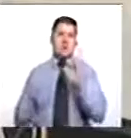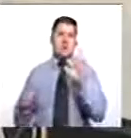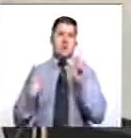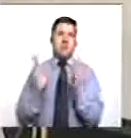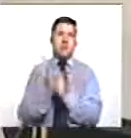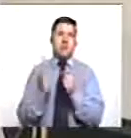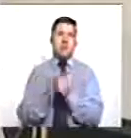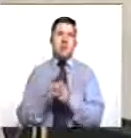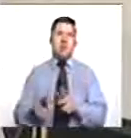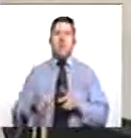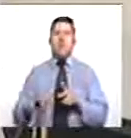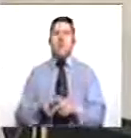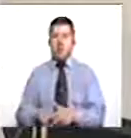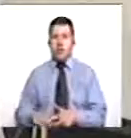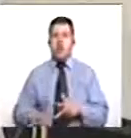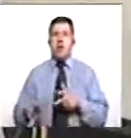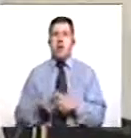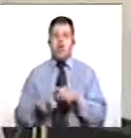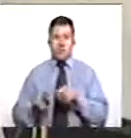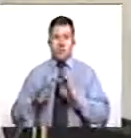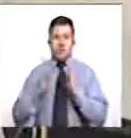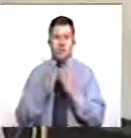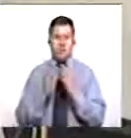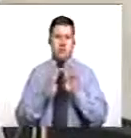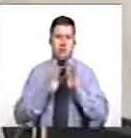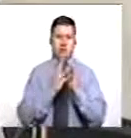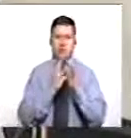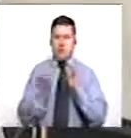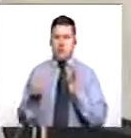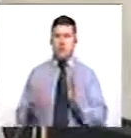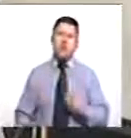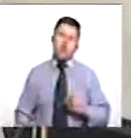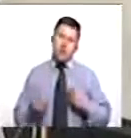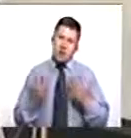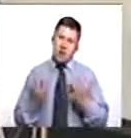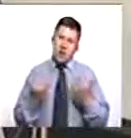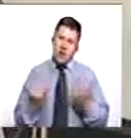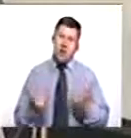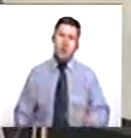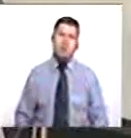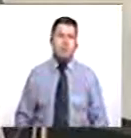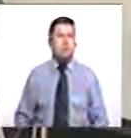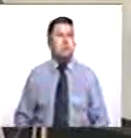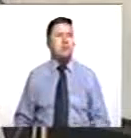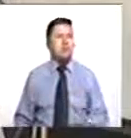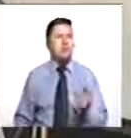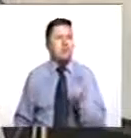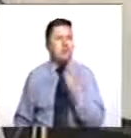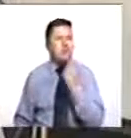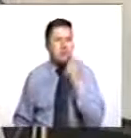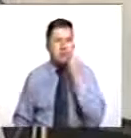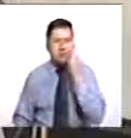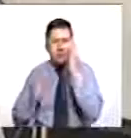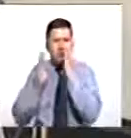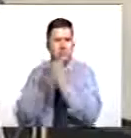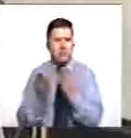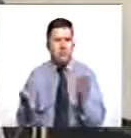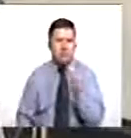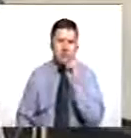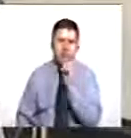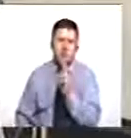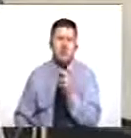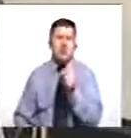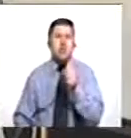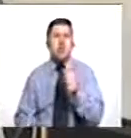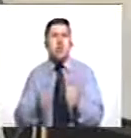la cancelación de este debate en nuestra comisión. Y yo quiero ahora dedicarme solo y exclusivamente a ver